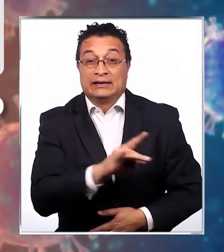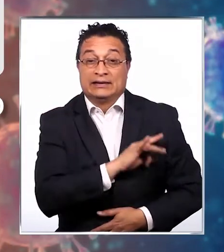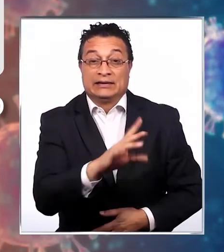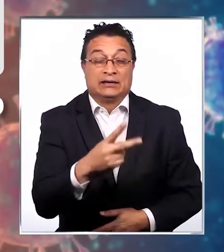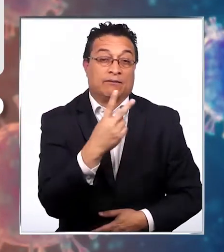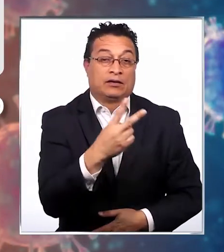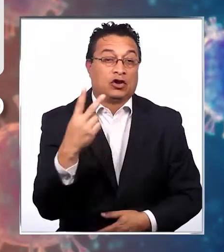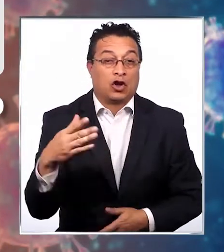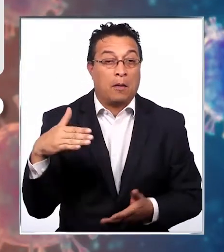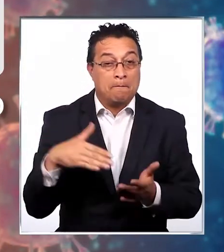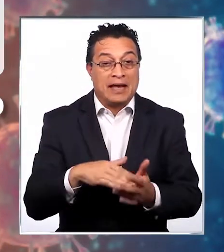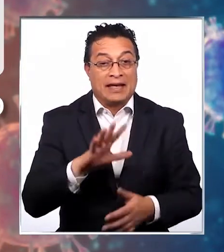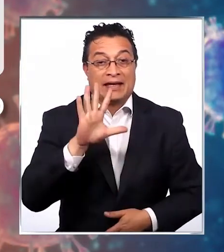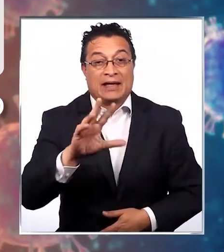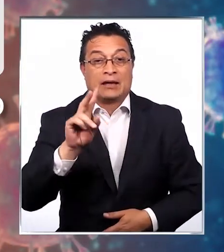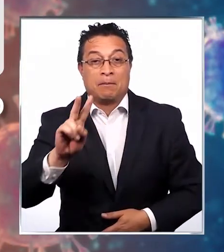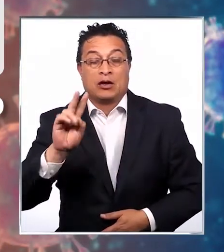Chile,